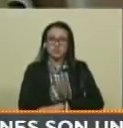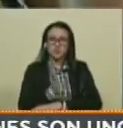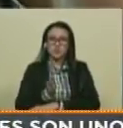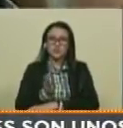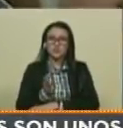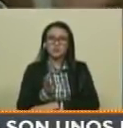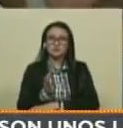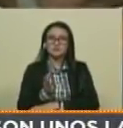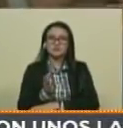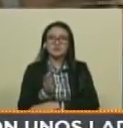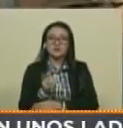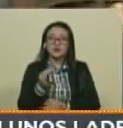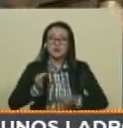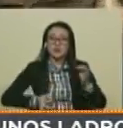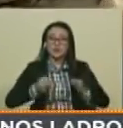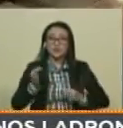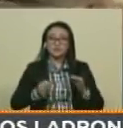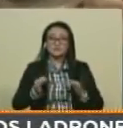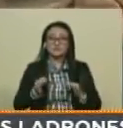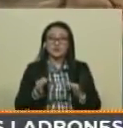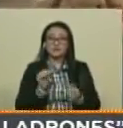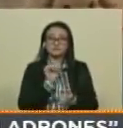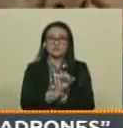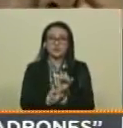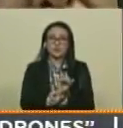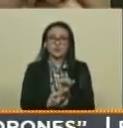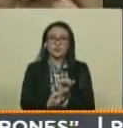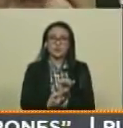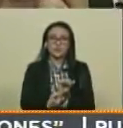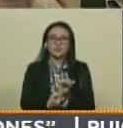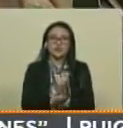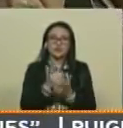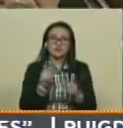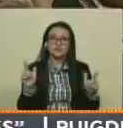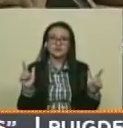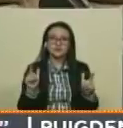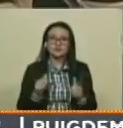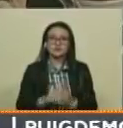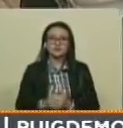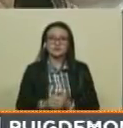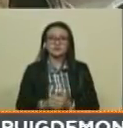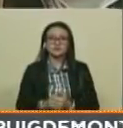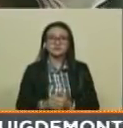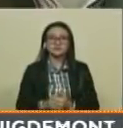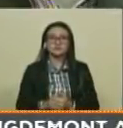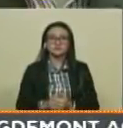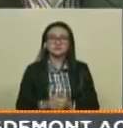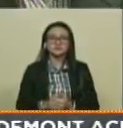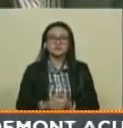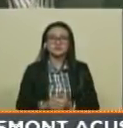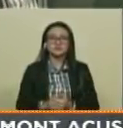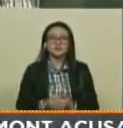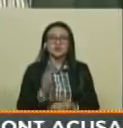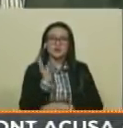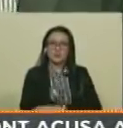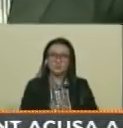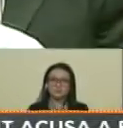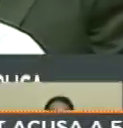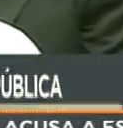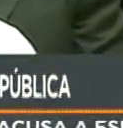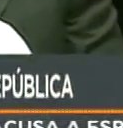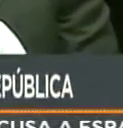que se mantuviera la medida judicial privativa de libertad. En este caso el juez admitió totalmente la acusación